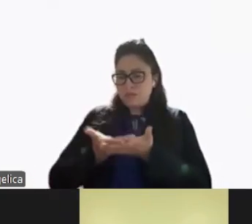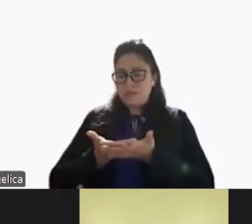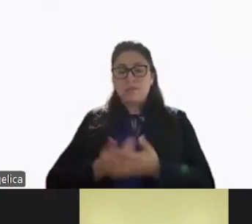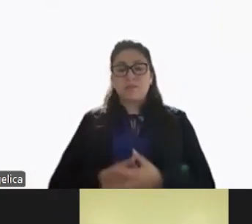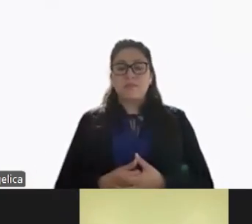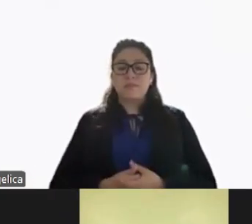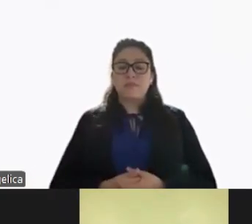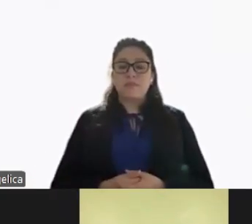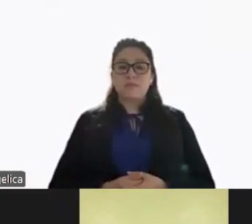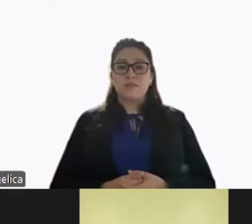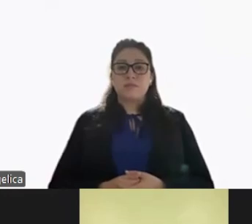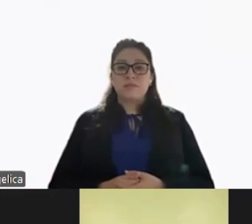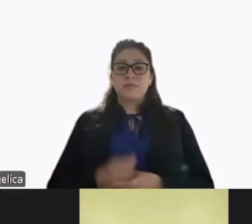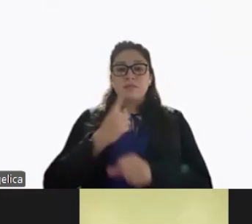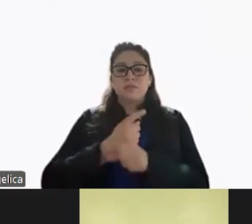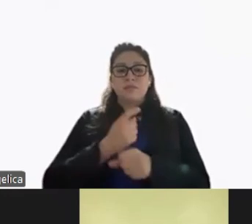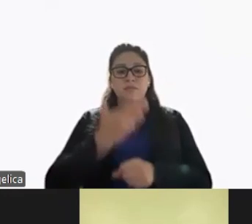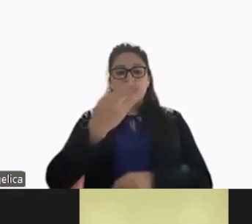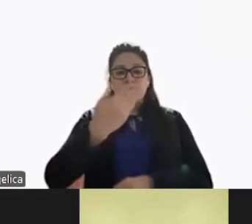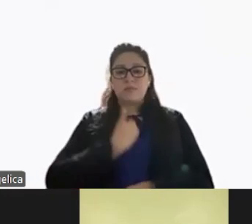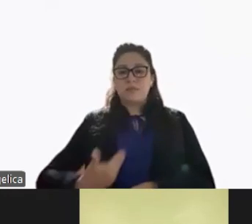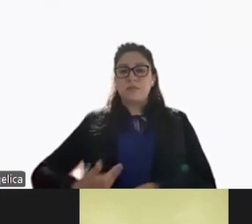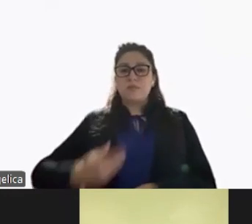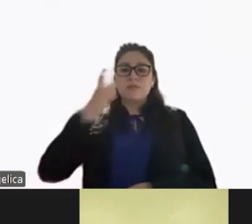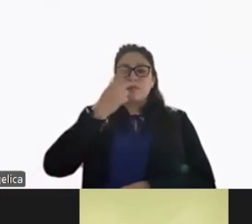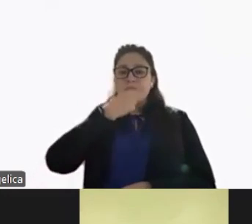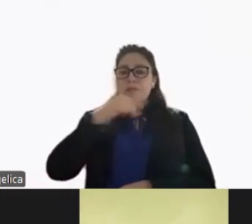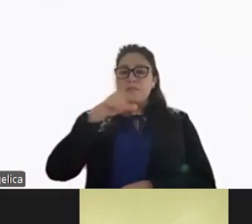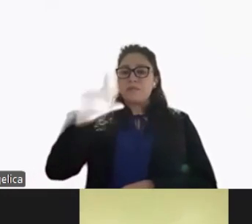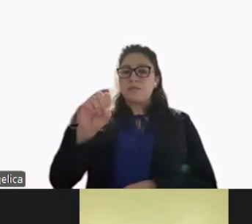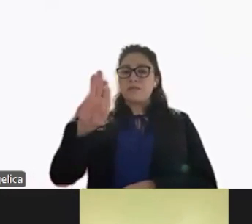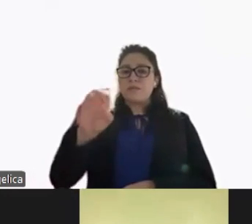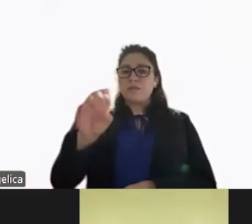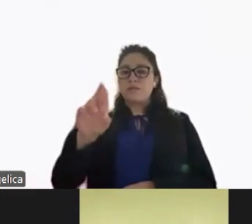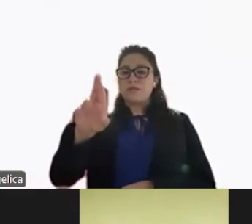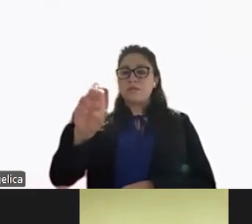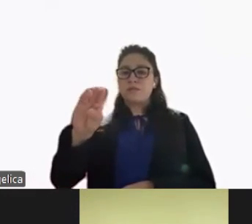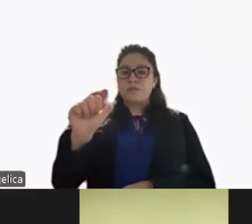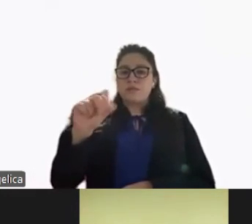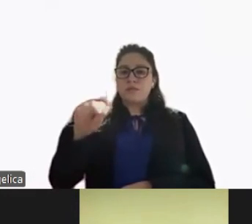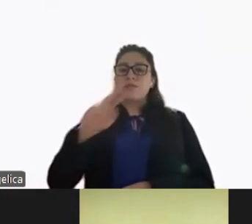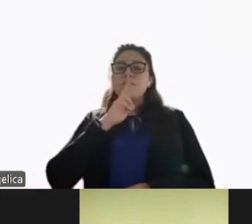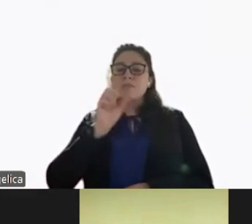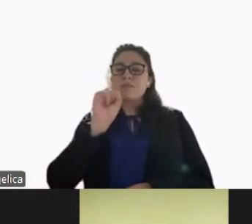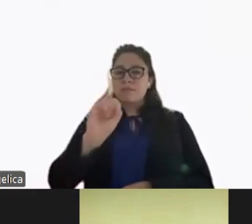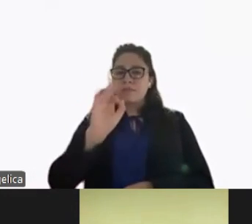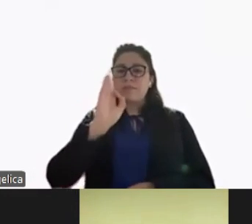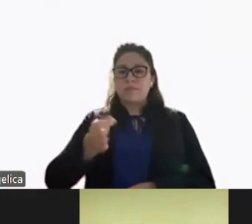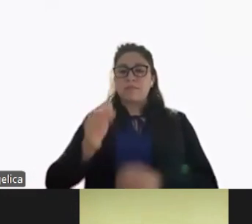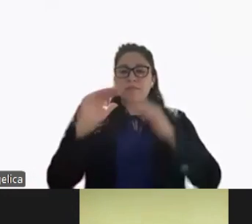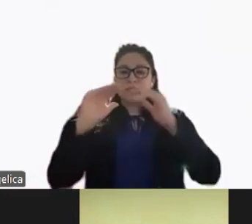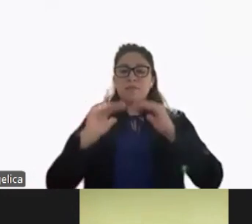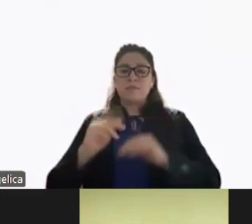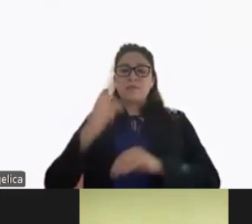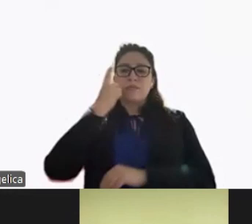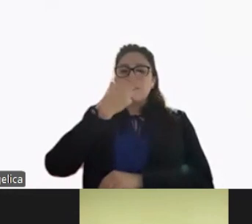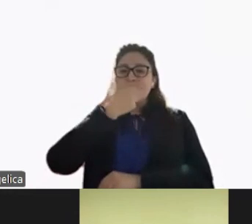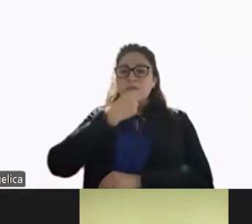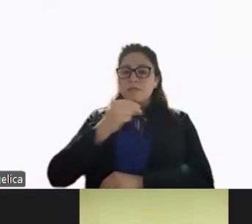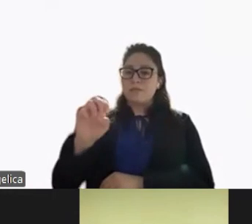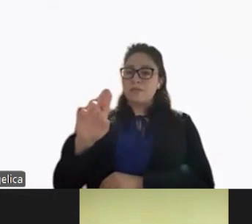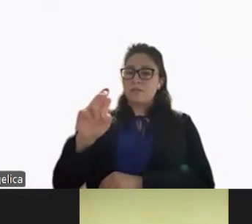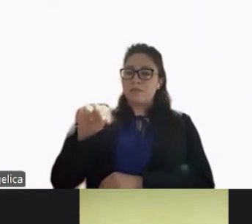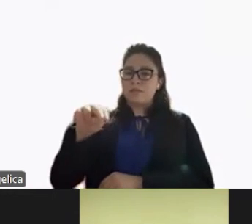dictamen. Diputado Víctor Hugo Lobo Román. Víctor Hugo Lobo, a favor. Gracias, diputado. Diputado Ernesto